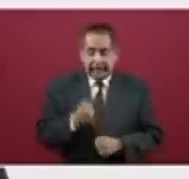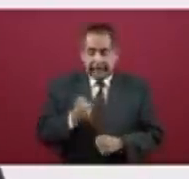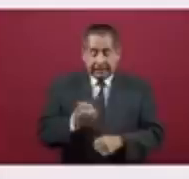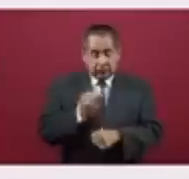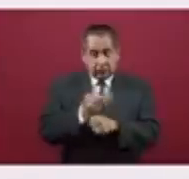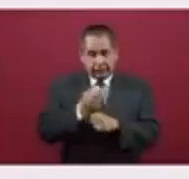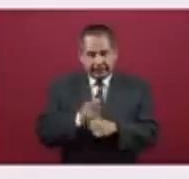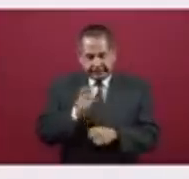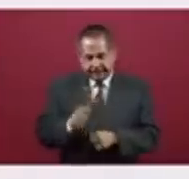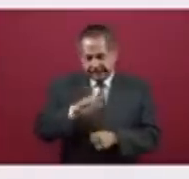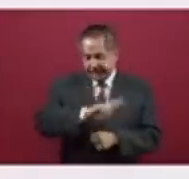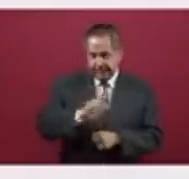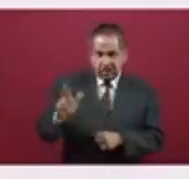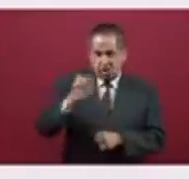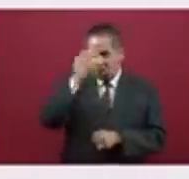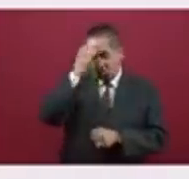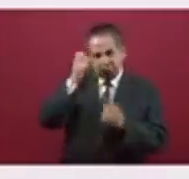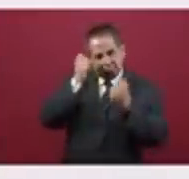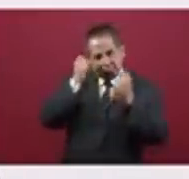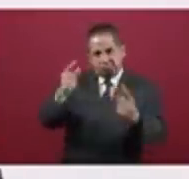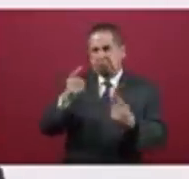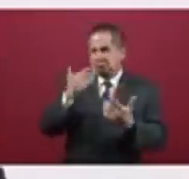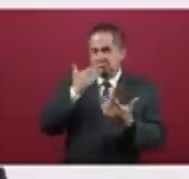de reconocer el trabajo eficaz